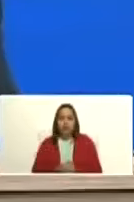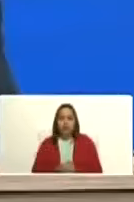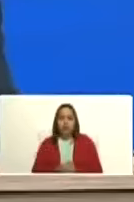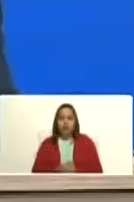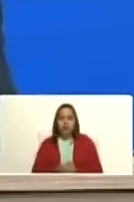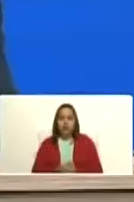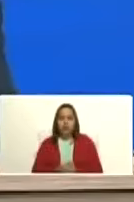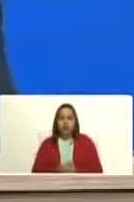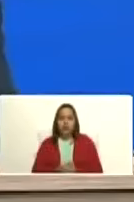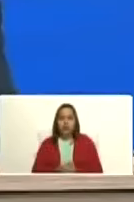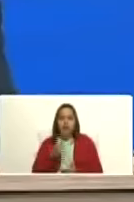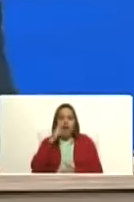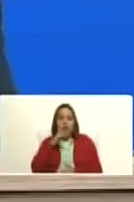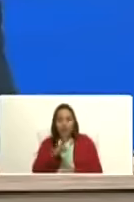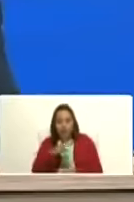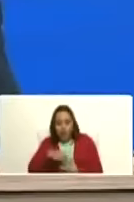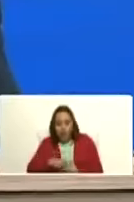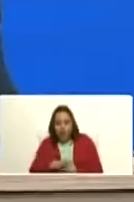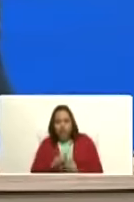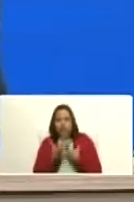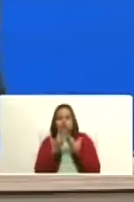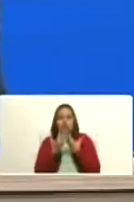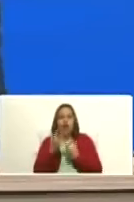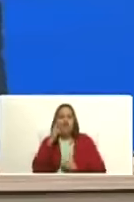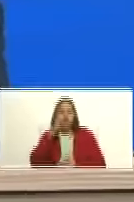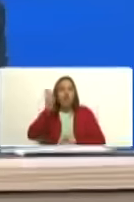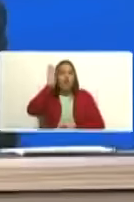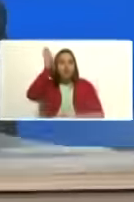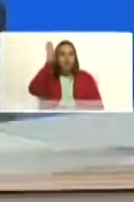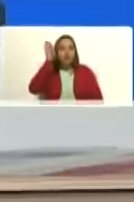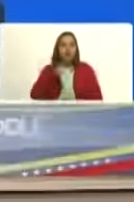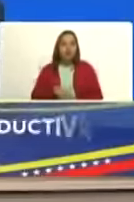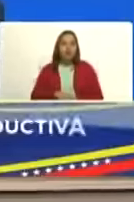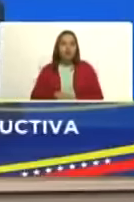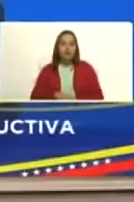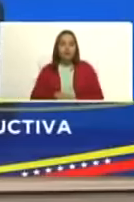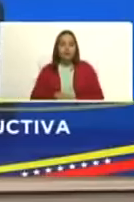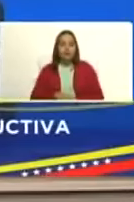viéndose desde adentro, viendo hacia el futuro.